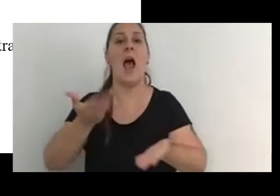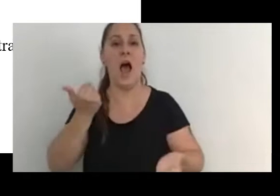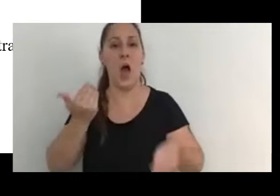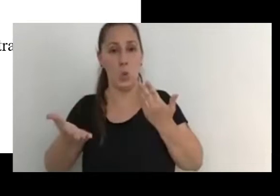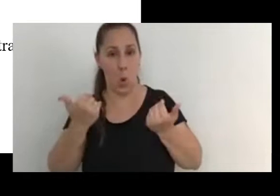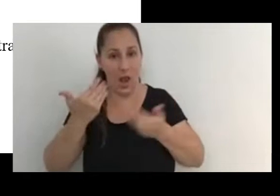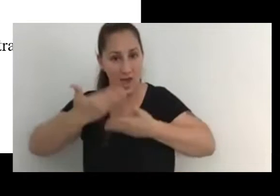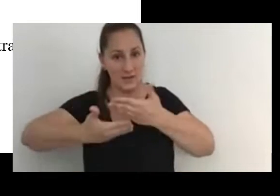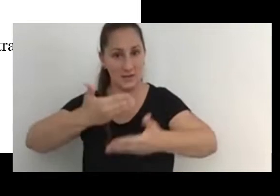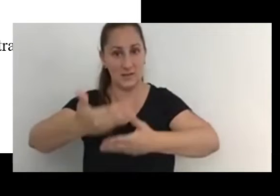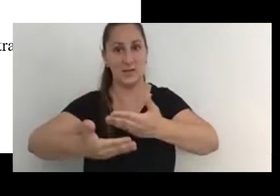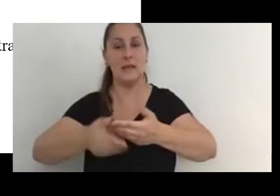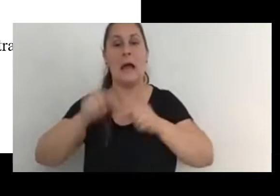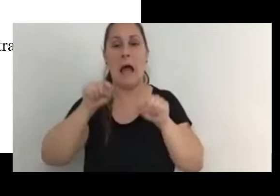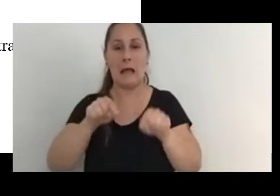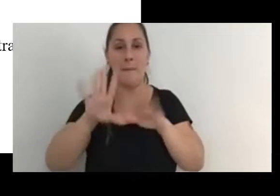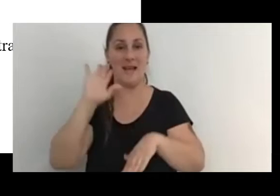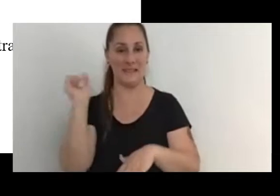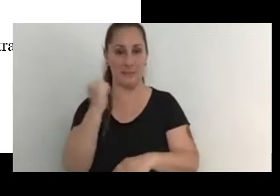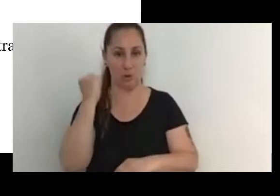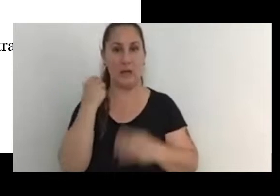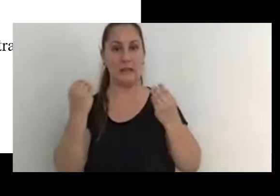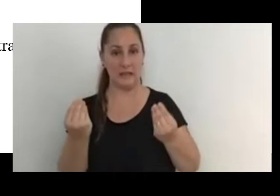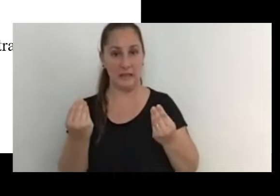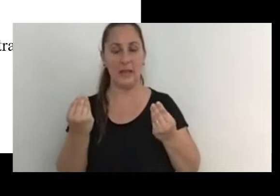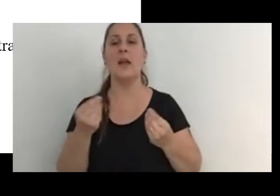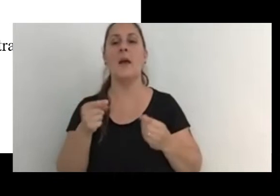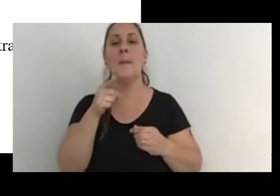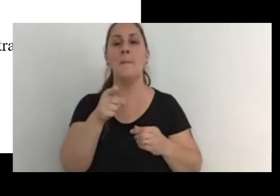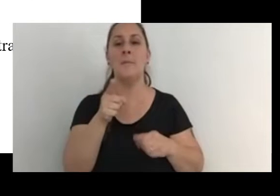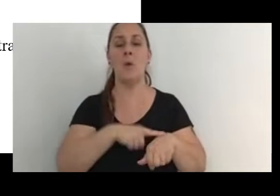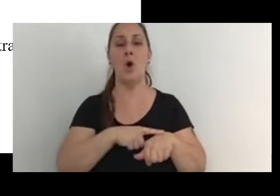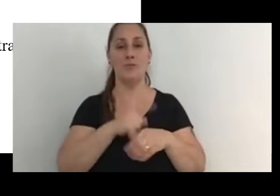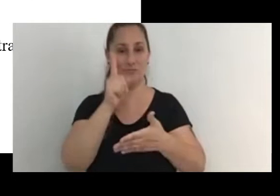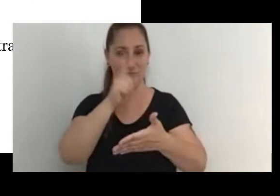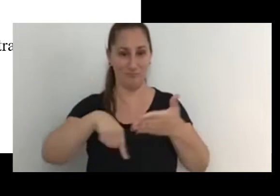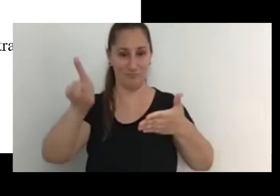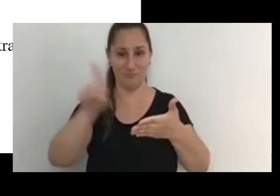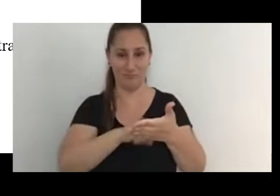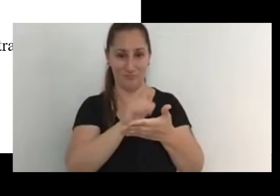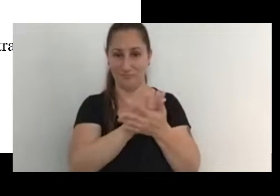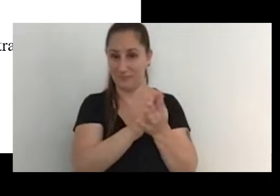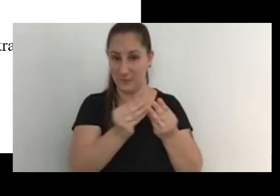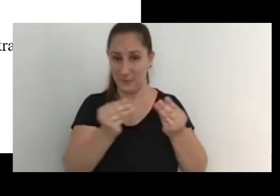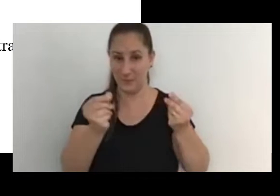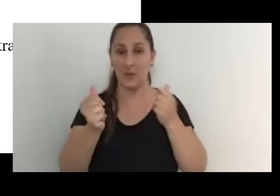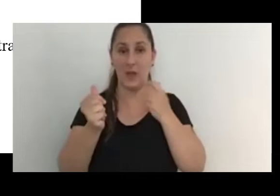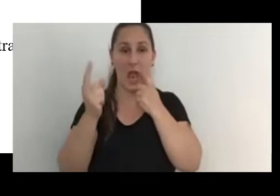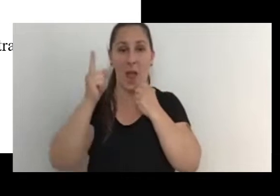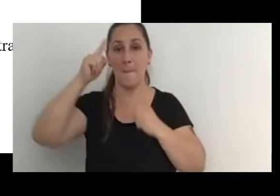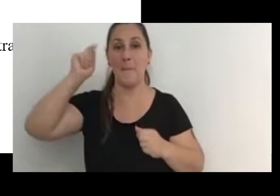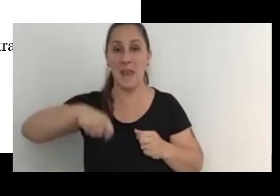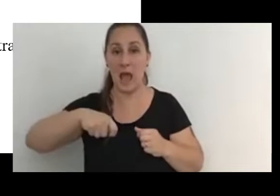y acá viene lo importante, se interrumpe la prescripción penal respecto de los